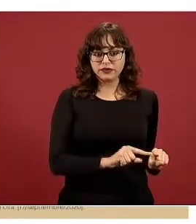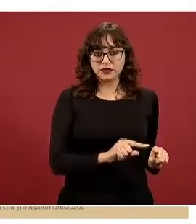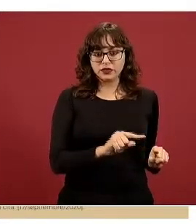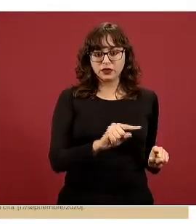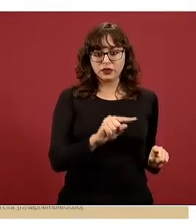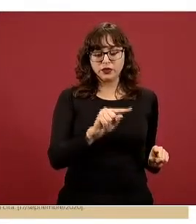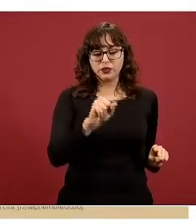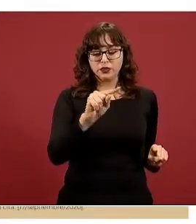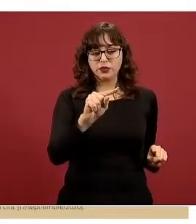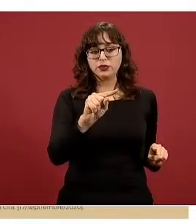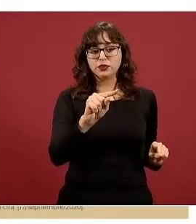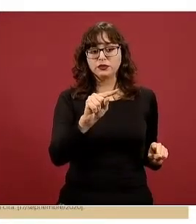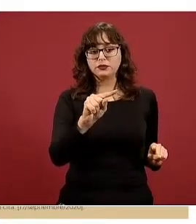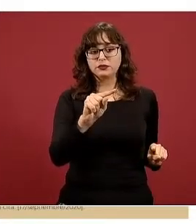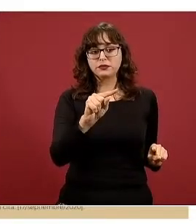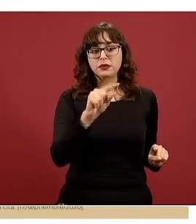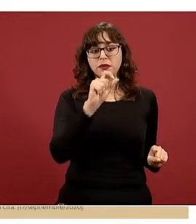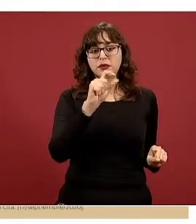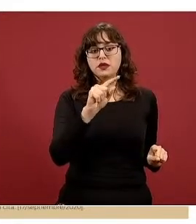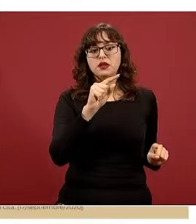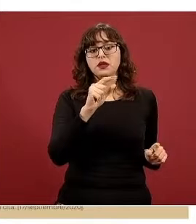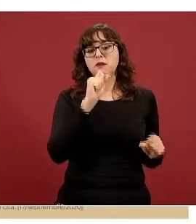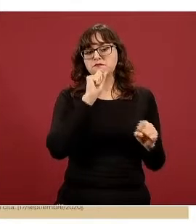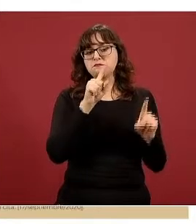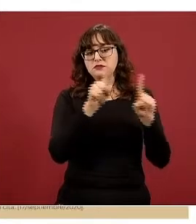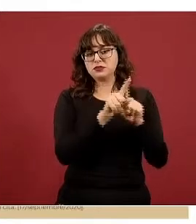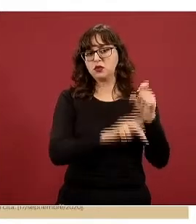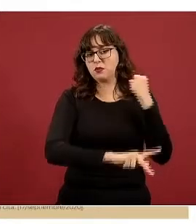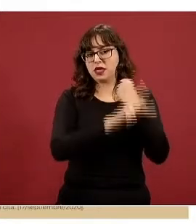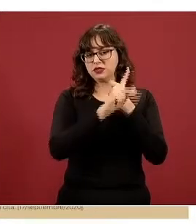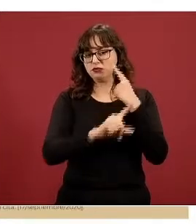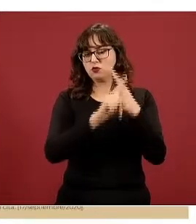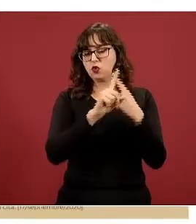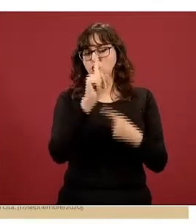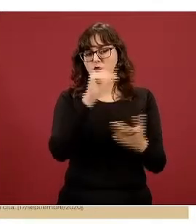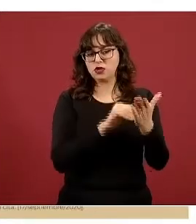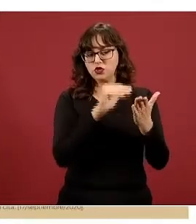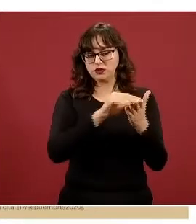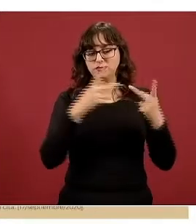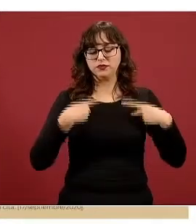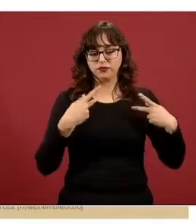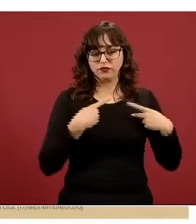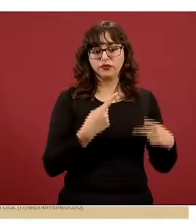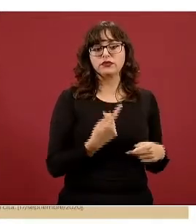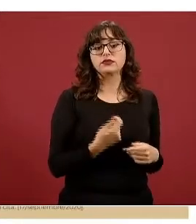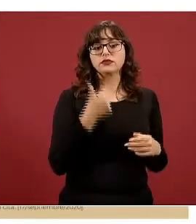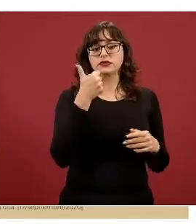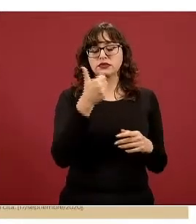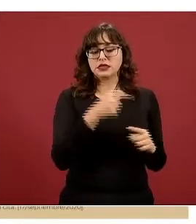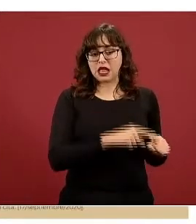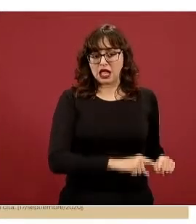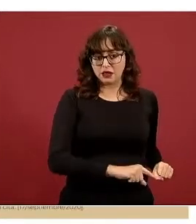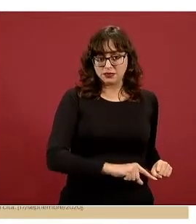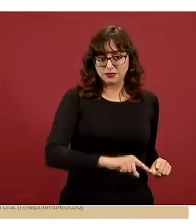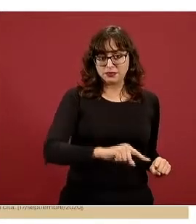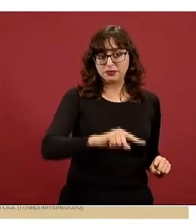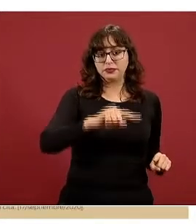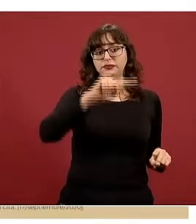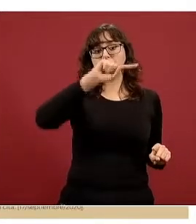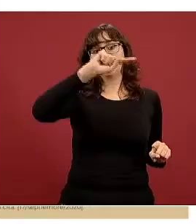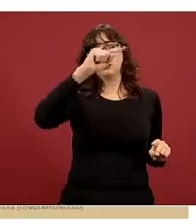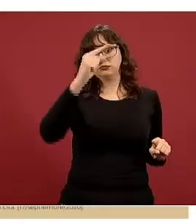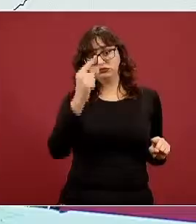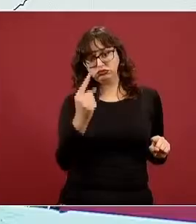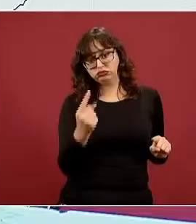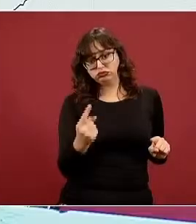los países que fueron presentados por millón de habitantes. Vemos que llegó ahí, bajó, transmisión mínima